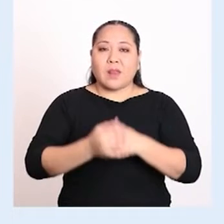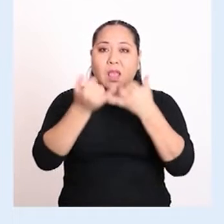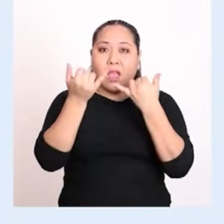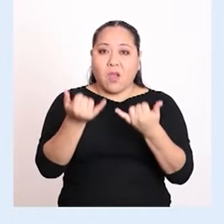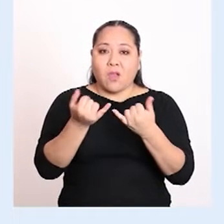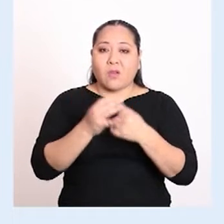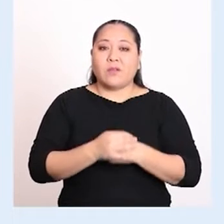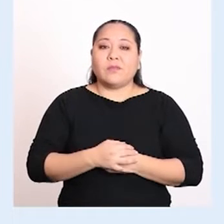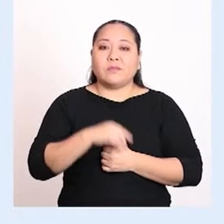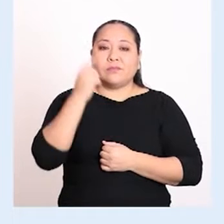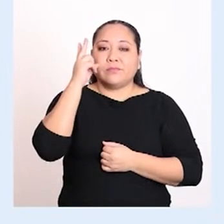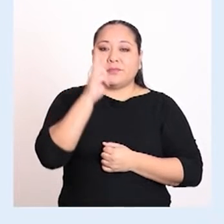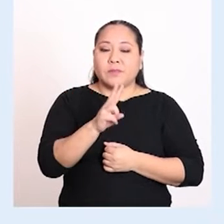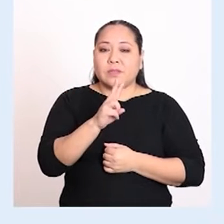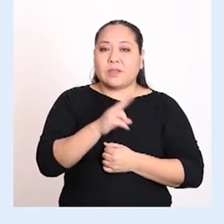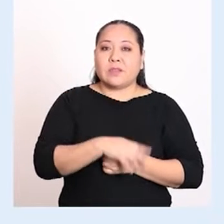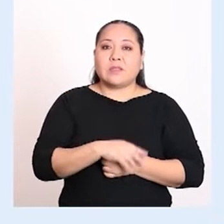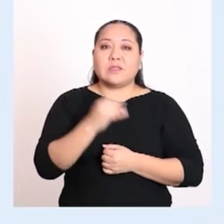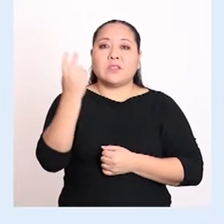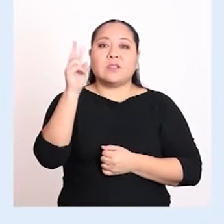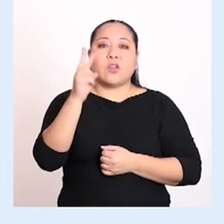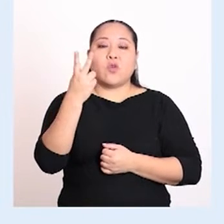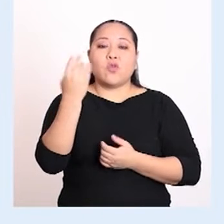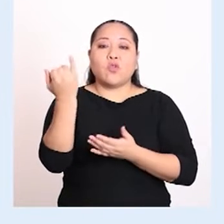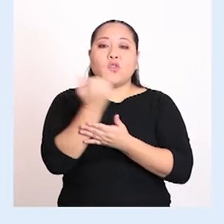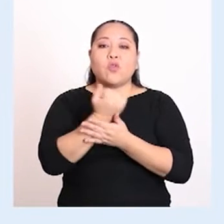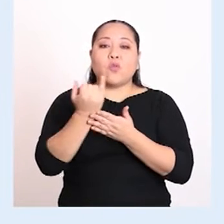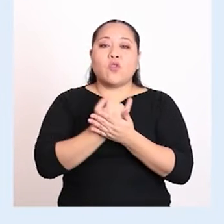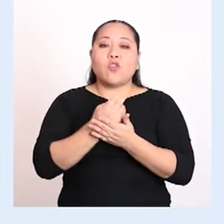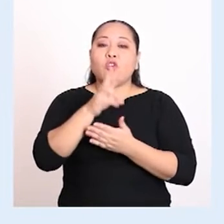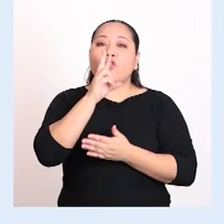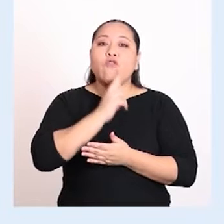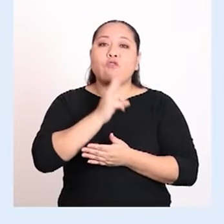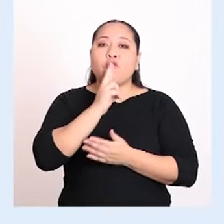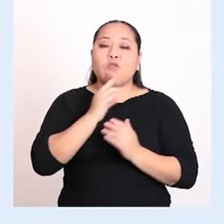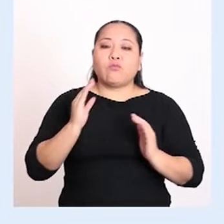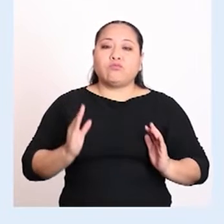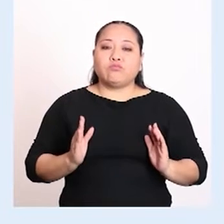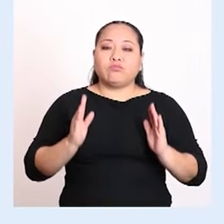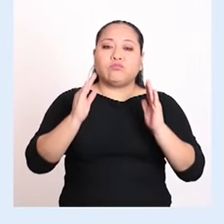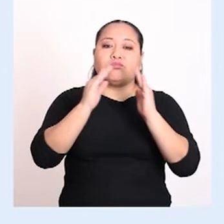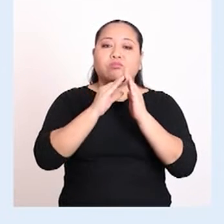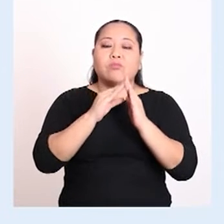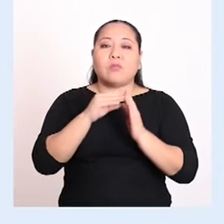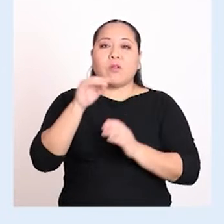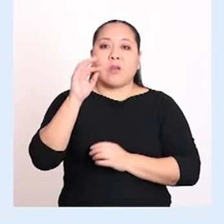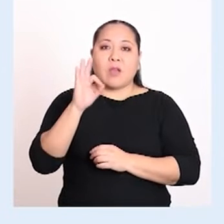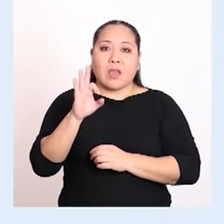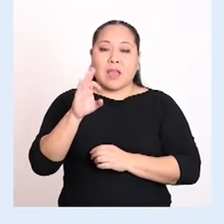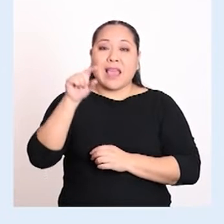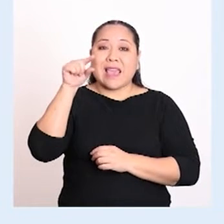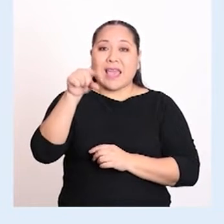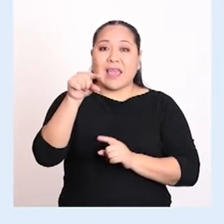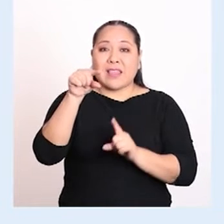Ahora nos fijamos en la segunda gráfica de color rojo, la cual corresponde a la función g de x igual